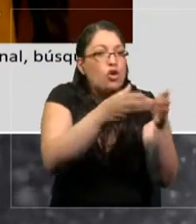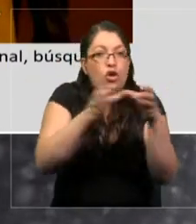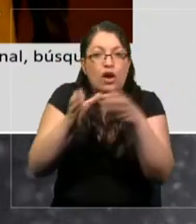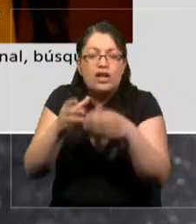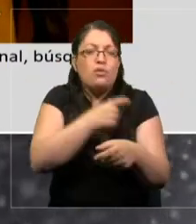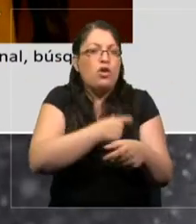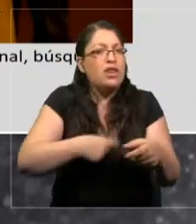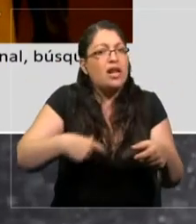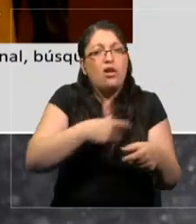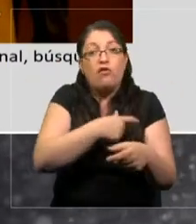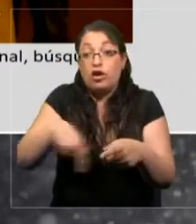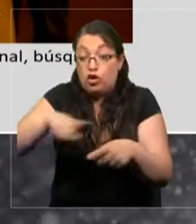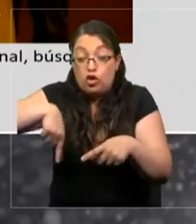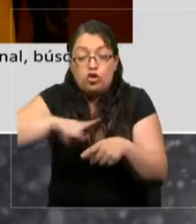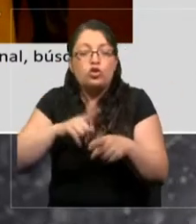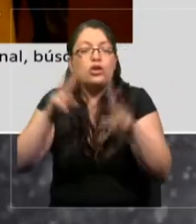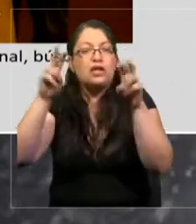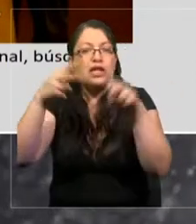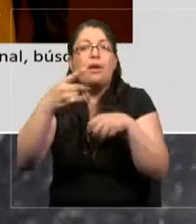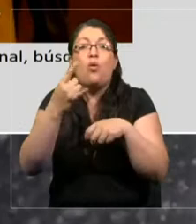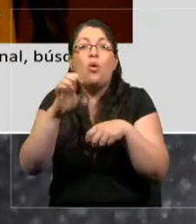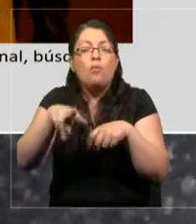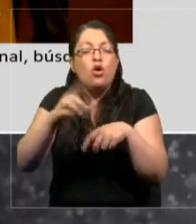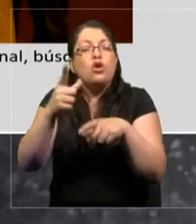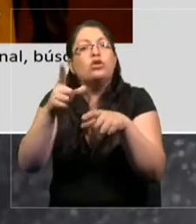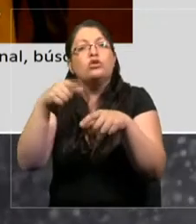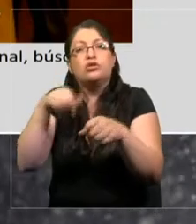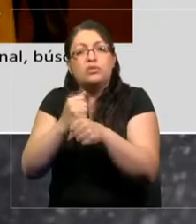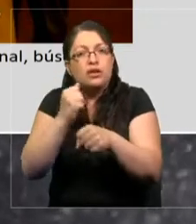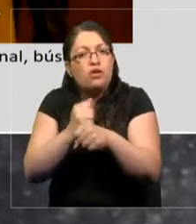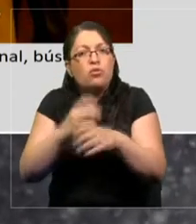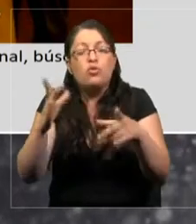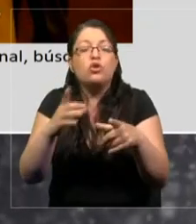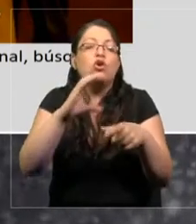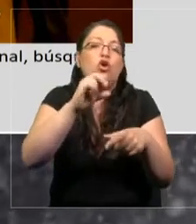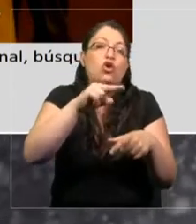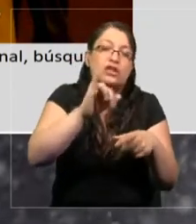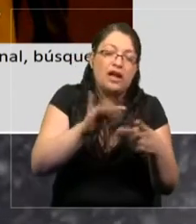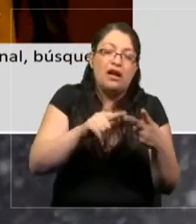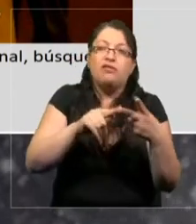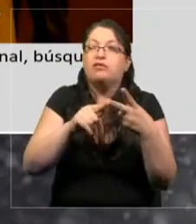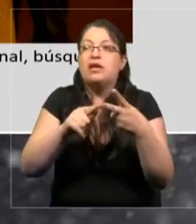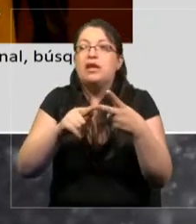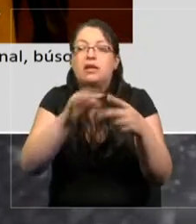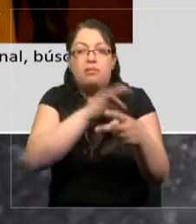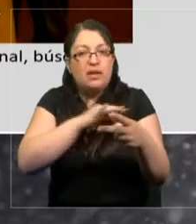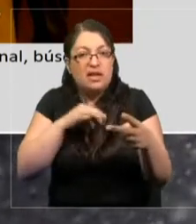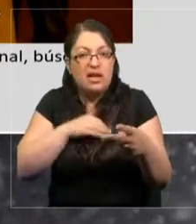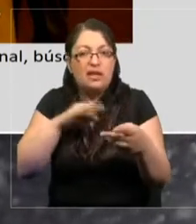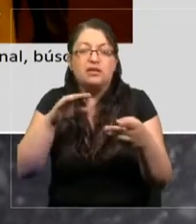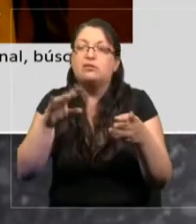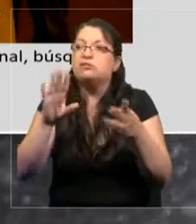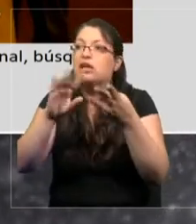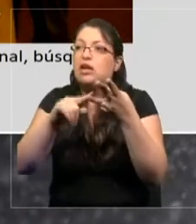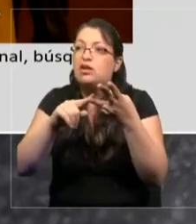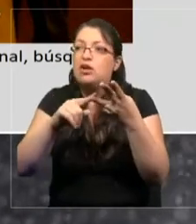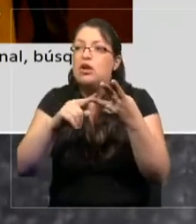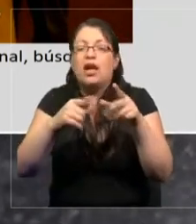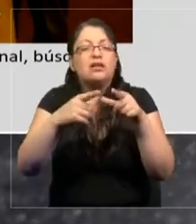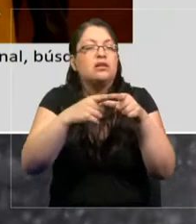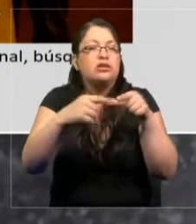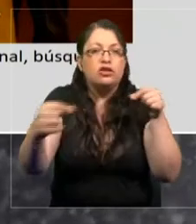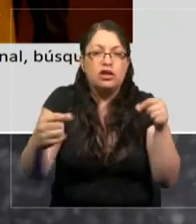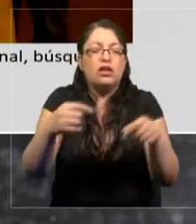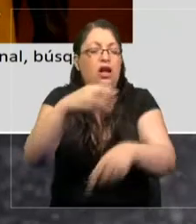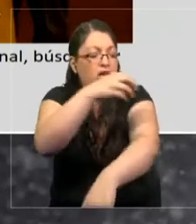nosotros en el caso de los huemules hemos trabajado por muchos años con conaf con el ministerio ambiente con el sant a nivel nacional a nivel